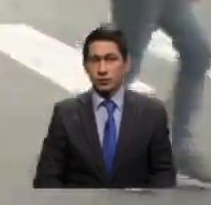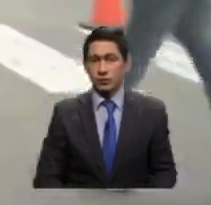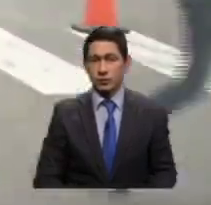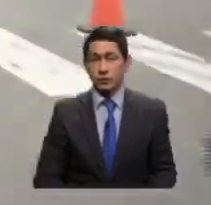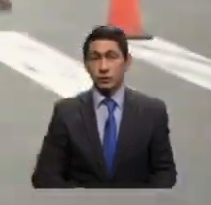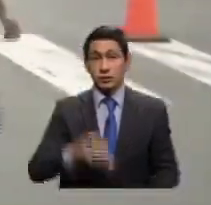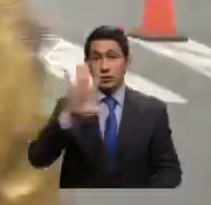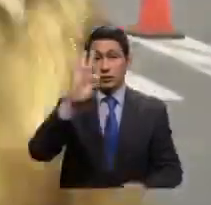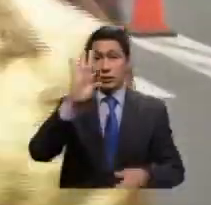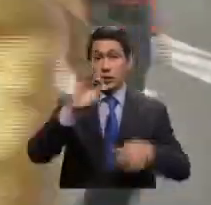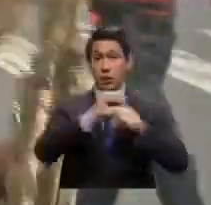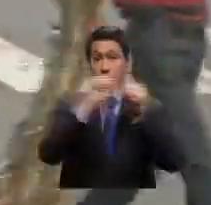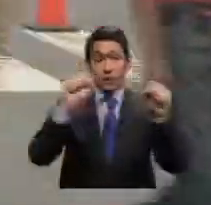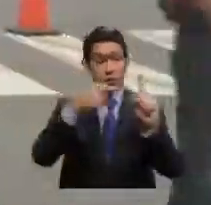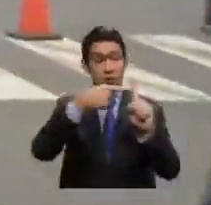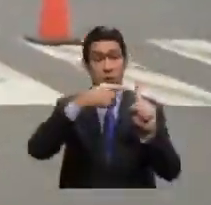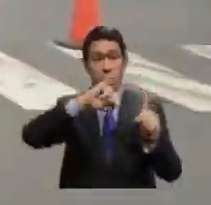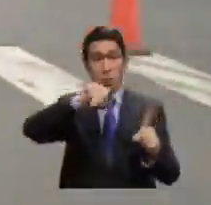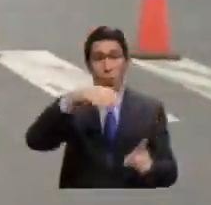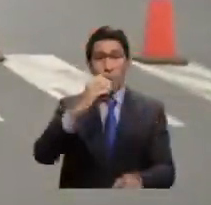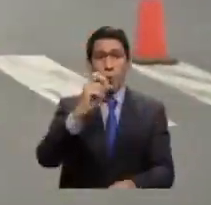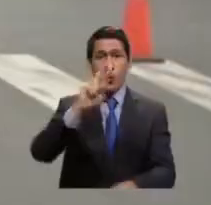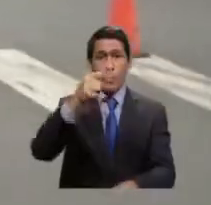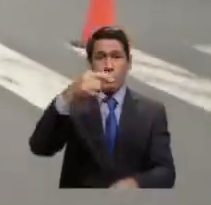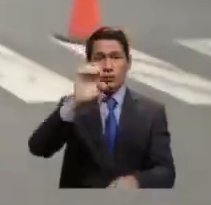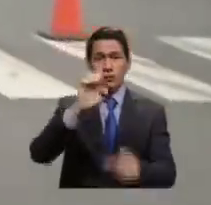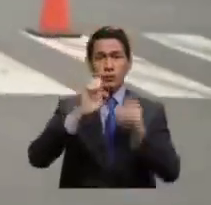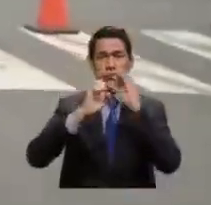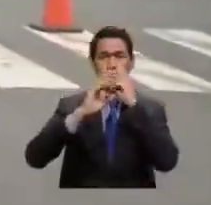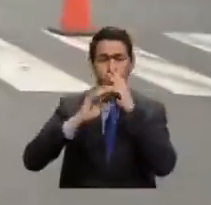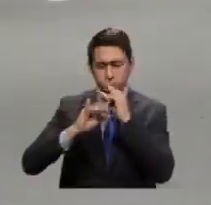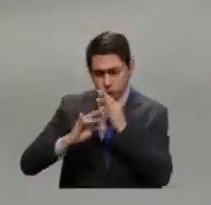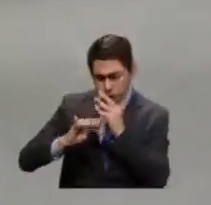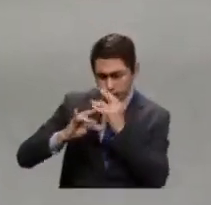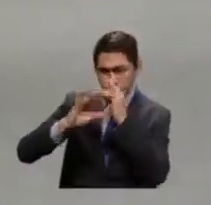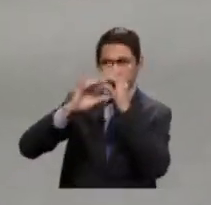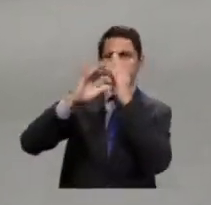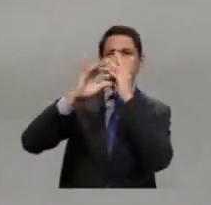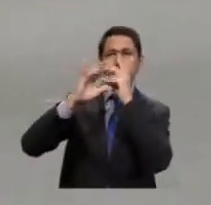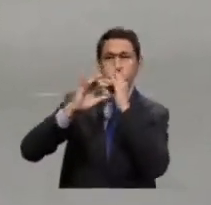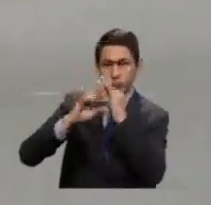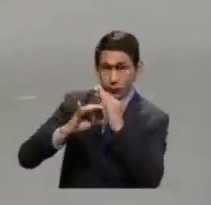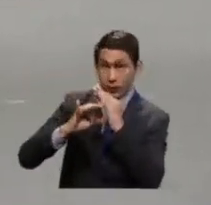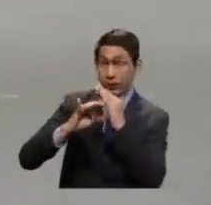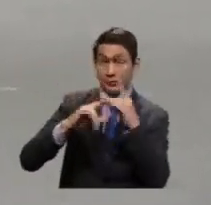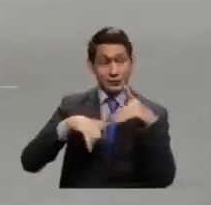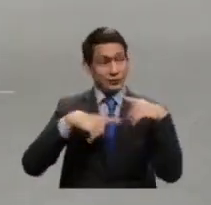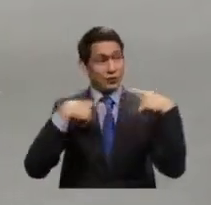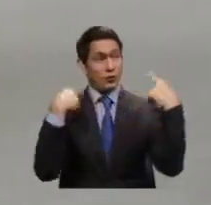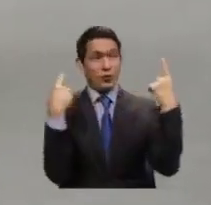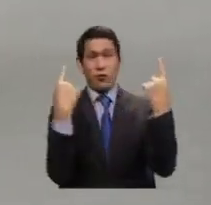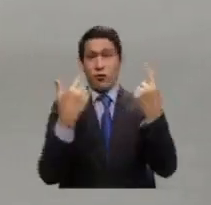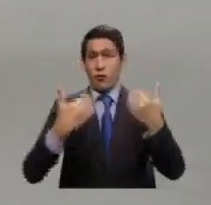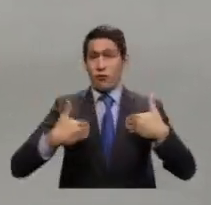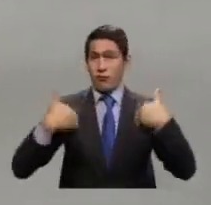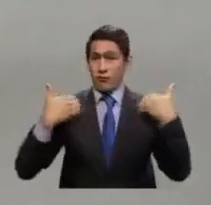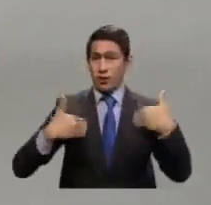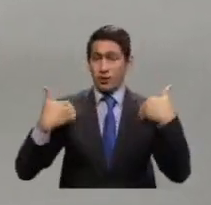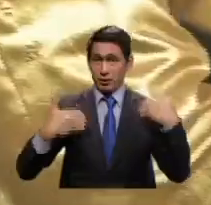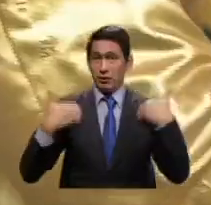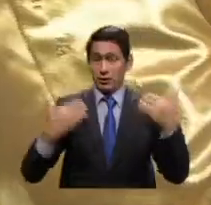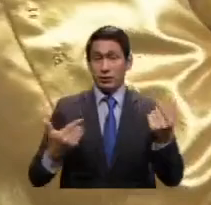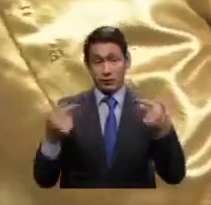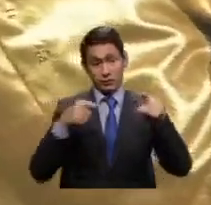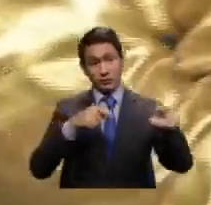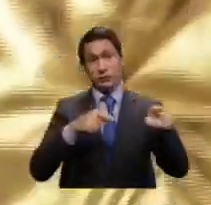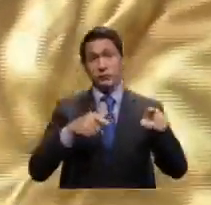Desde las 9 de la mañana, Jorge Hoyos alegró con su música a quienes acudieron a votar este domingo al recinto electoral ubicado en el edificio patrimonial